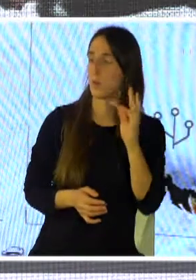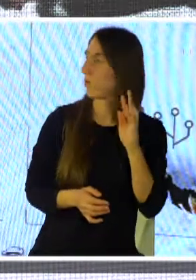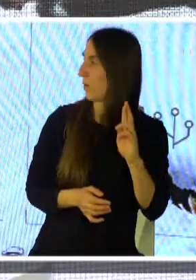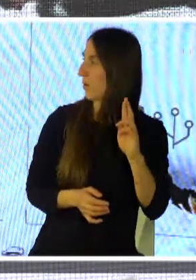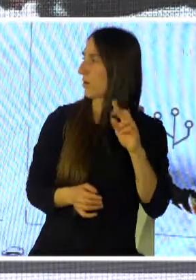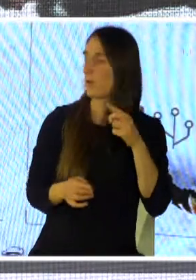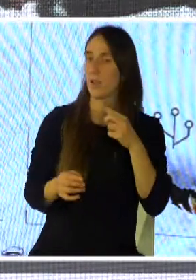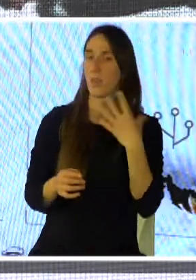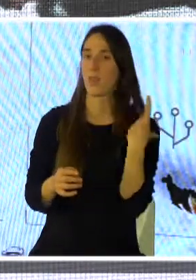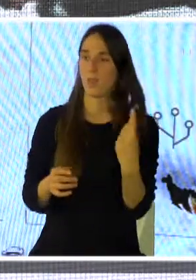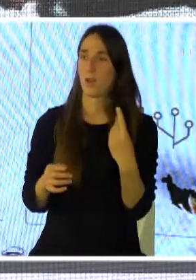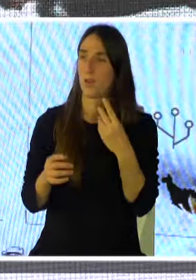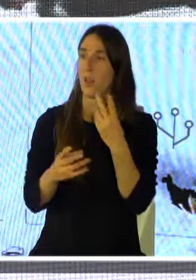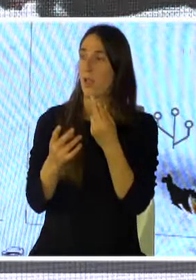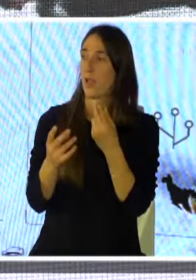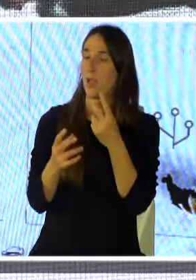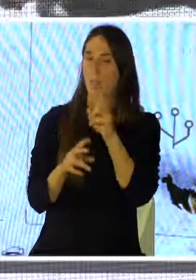de Recursos Financieros,